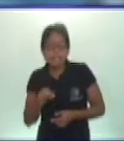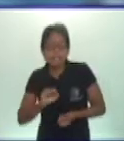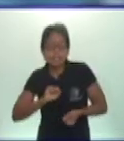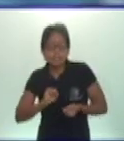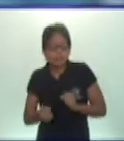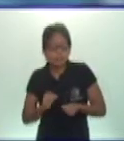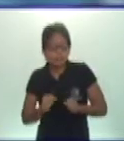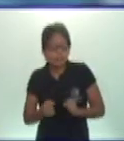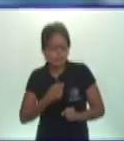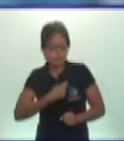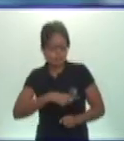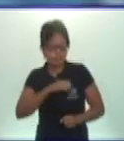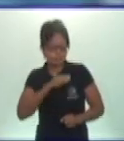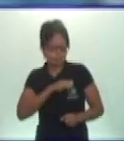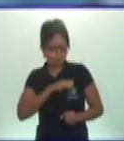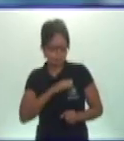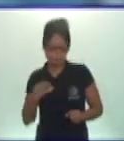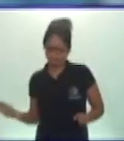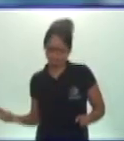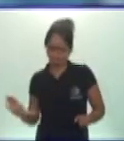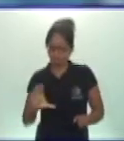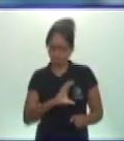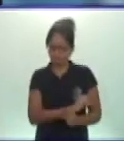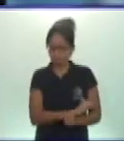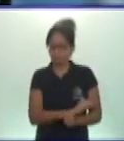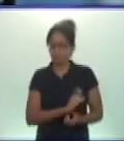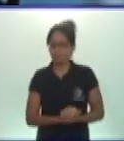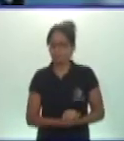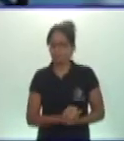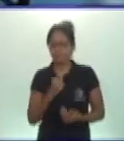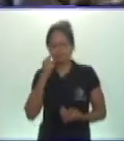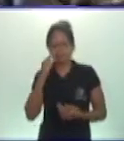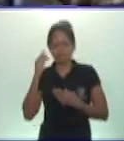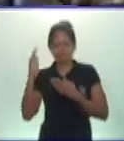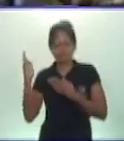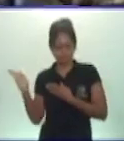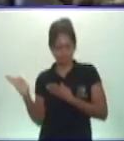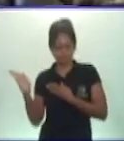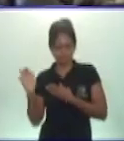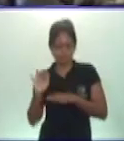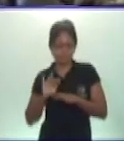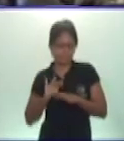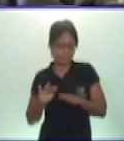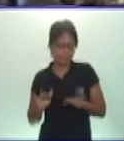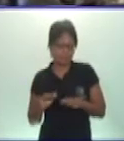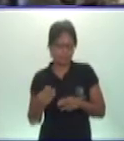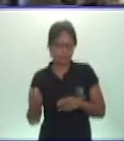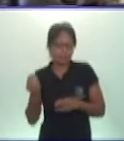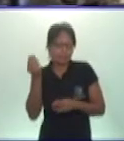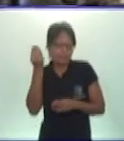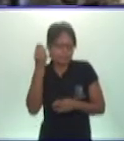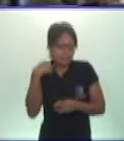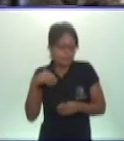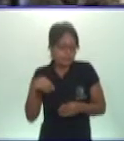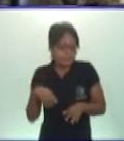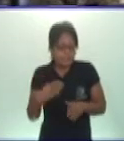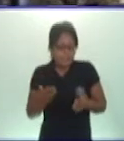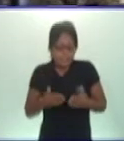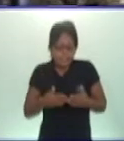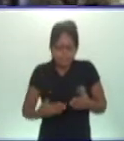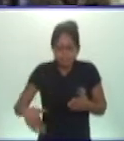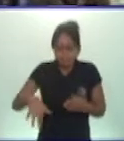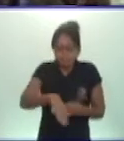proceso, Pánfilo de Narváez, que ya tenía la referencia de Sebastián de Ocampo de la bahía, entra a la bahía de La